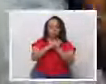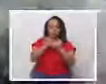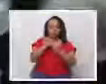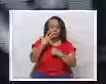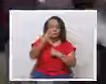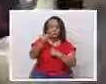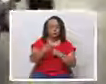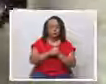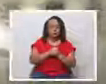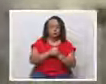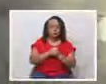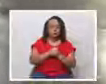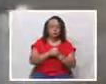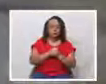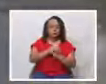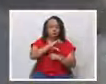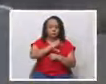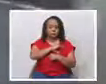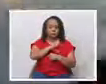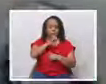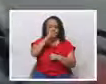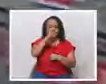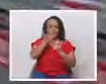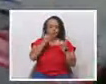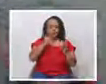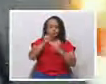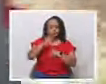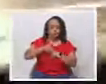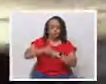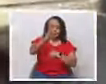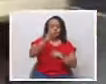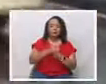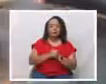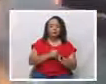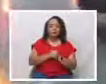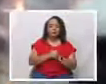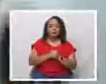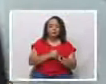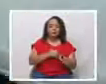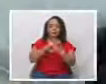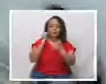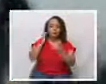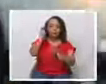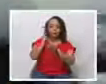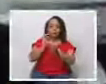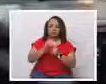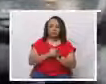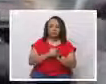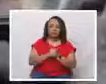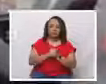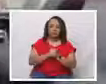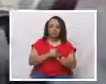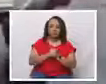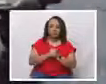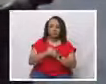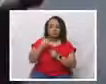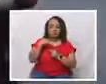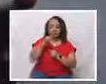policía de tránsito y ahora sí se dispone el vehículo que transporta Sherman Whitty, la microbús que transporta a los